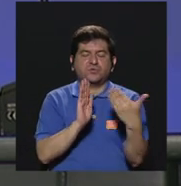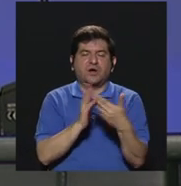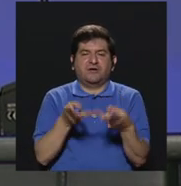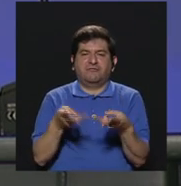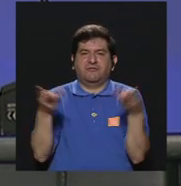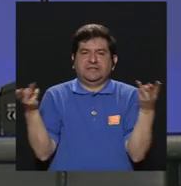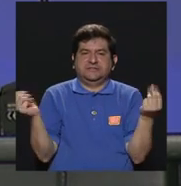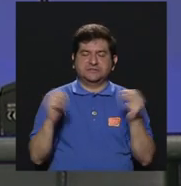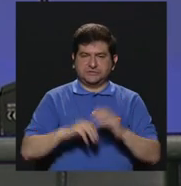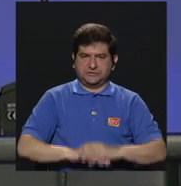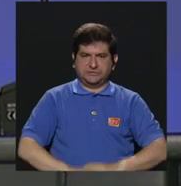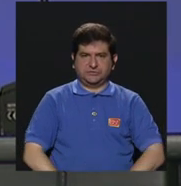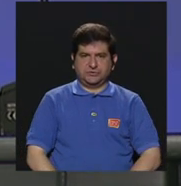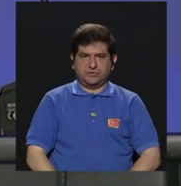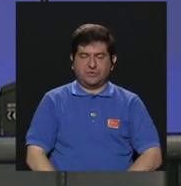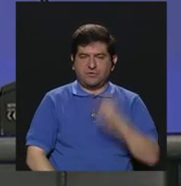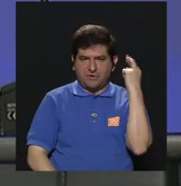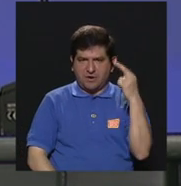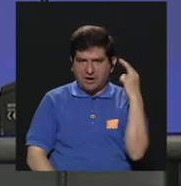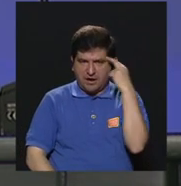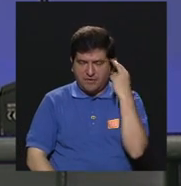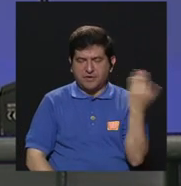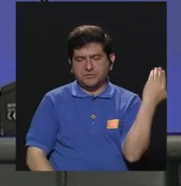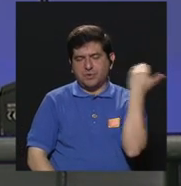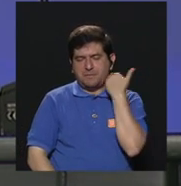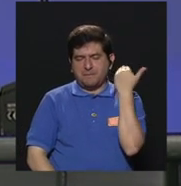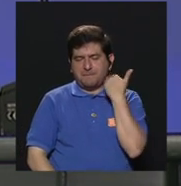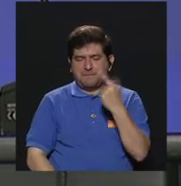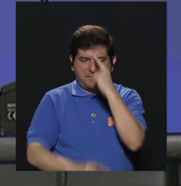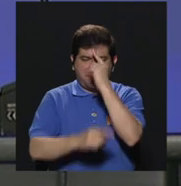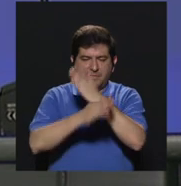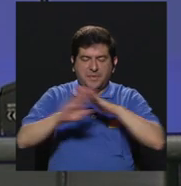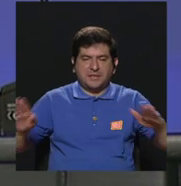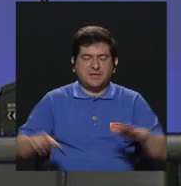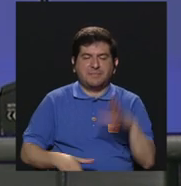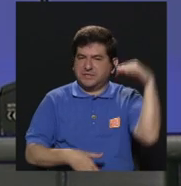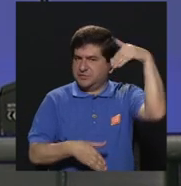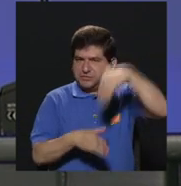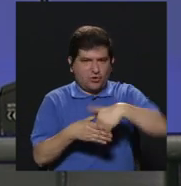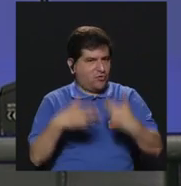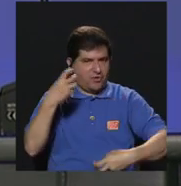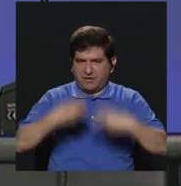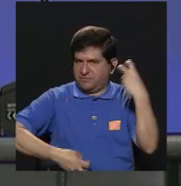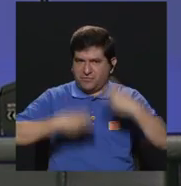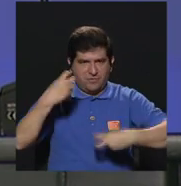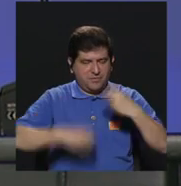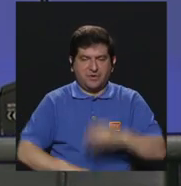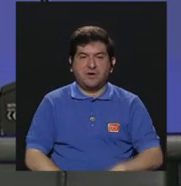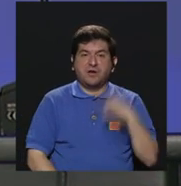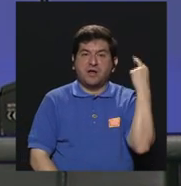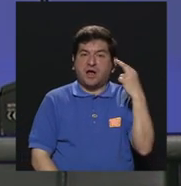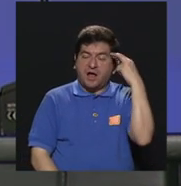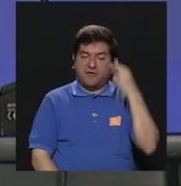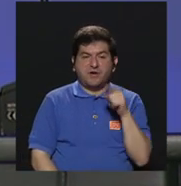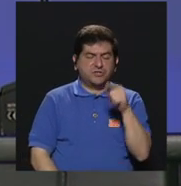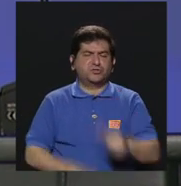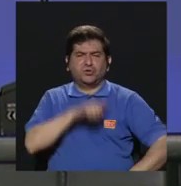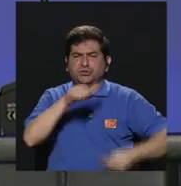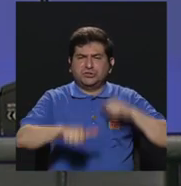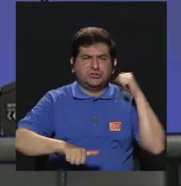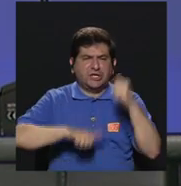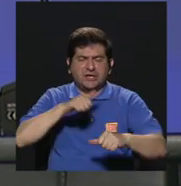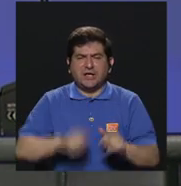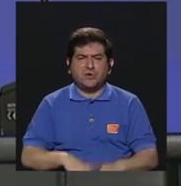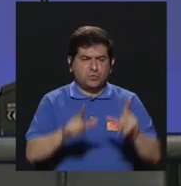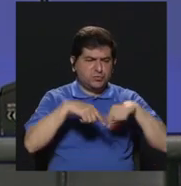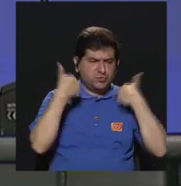materiales que sufren víctimas inocentes y ajenas al conflicto a causa de los enfrentamientos